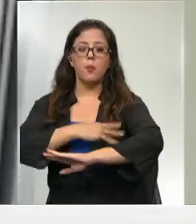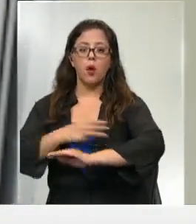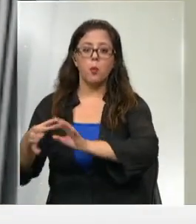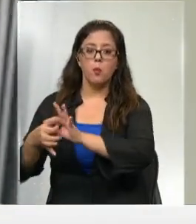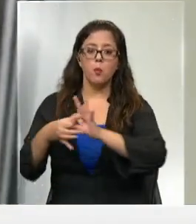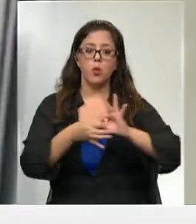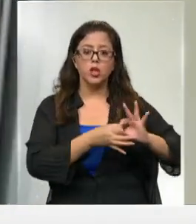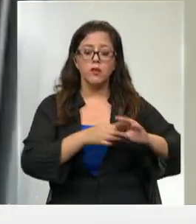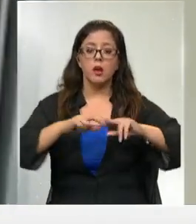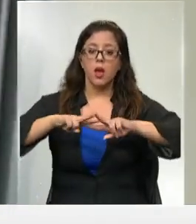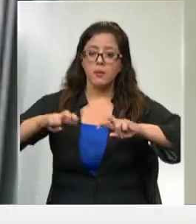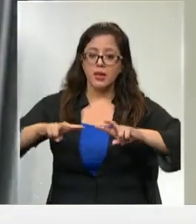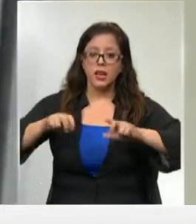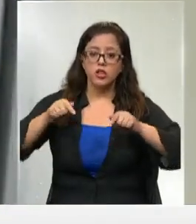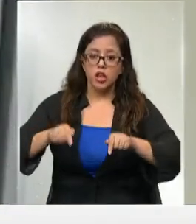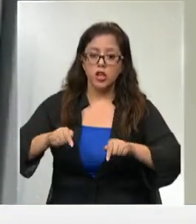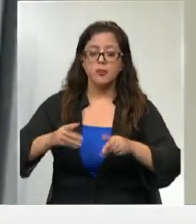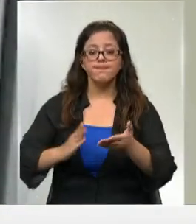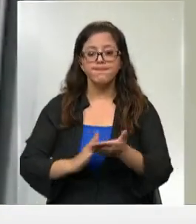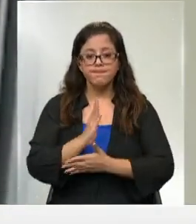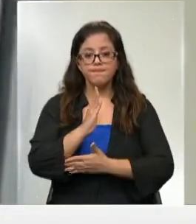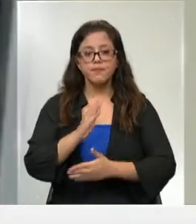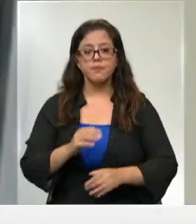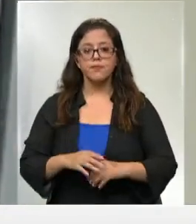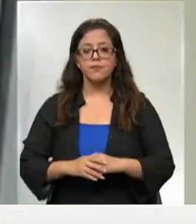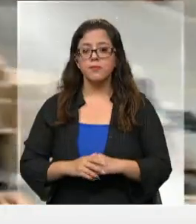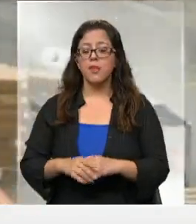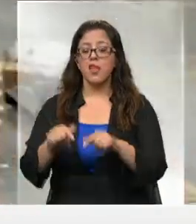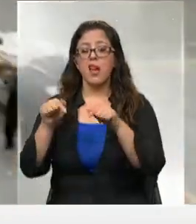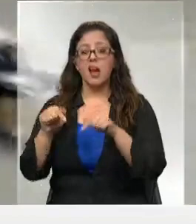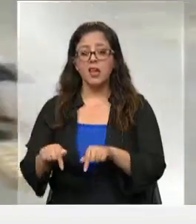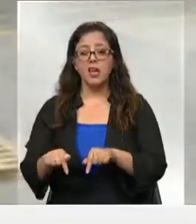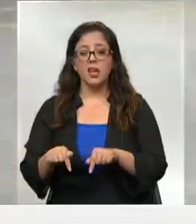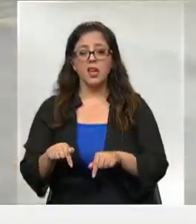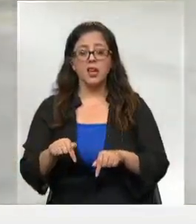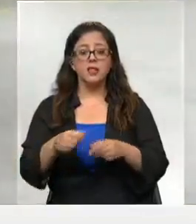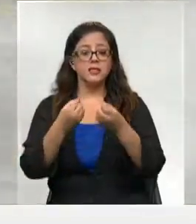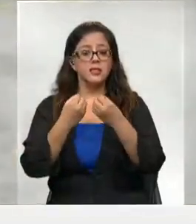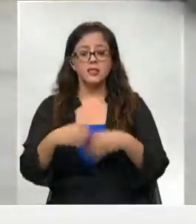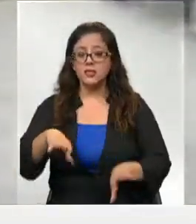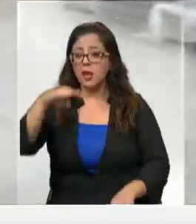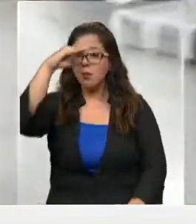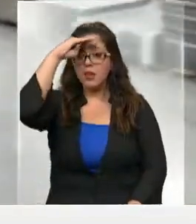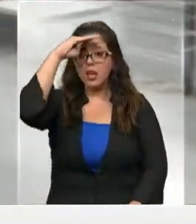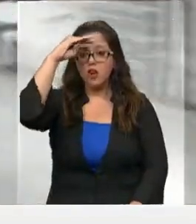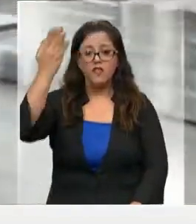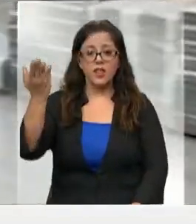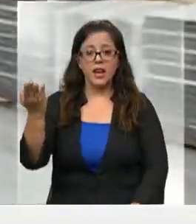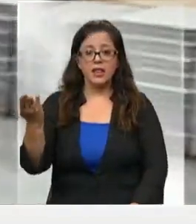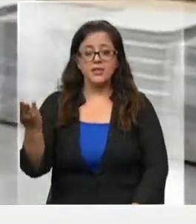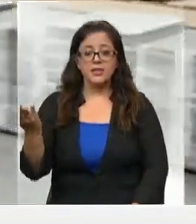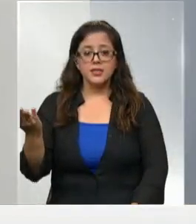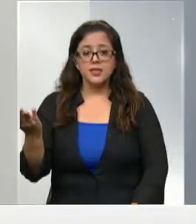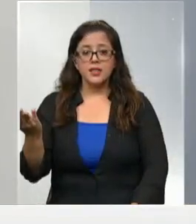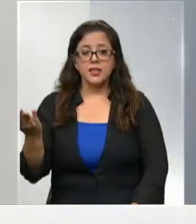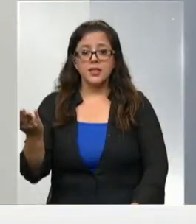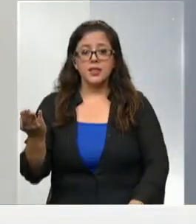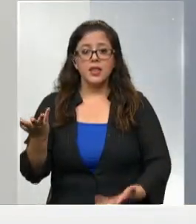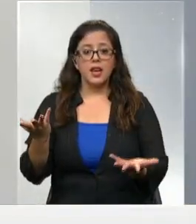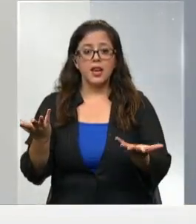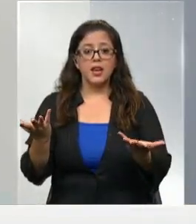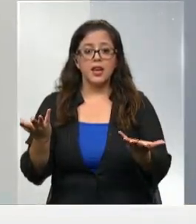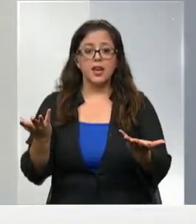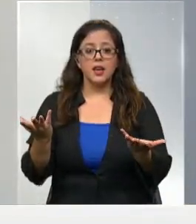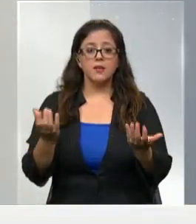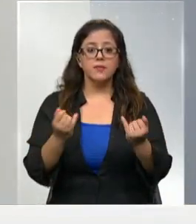esto, la investigación comenzó. Porque aquí se pierde la confianza absolutamente con los canales oficiales y legales donde